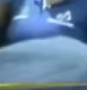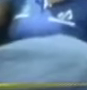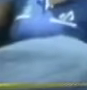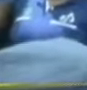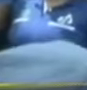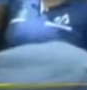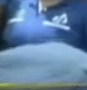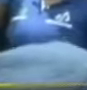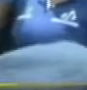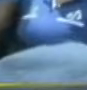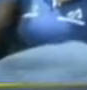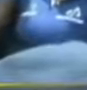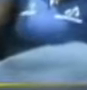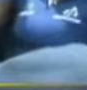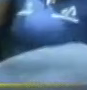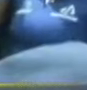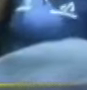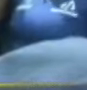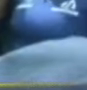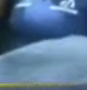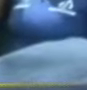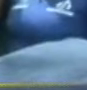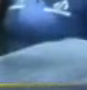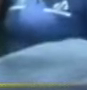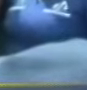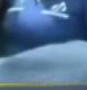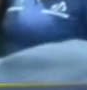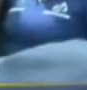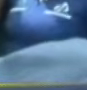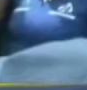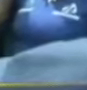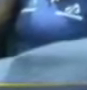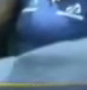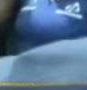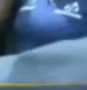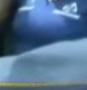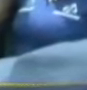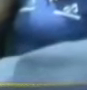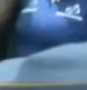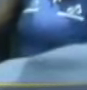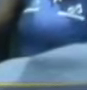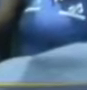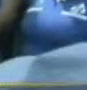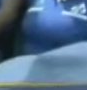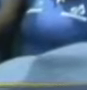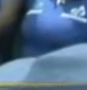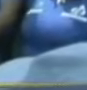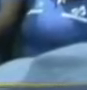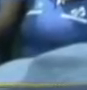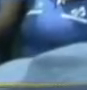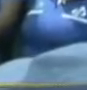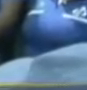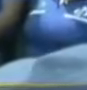desaparecidos Hitler mató 30 millones de rusos 6 millones de